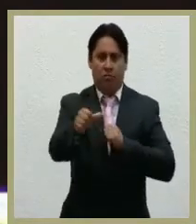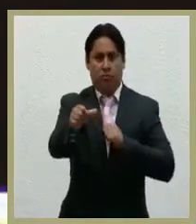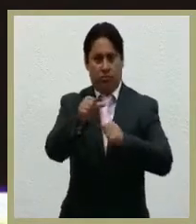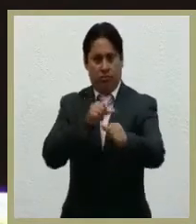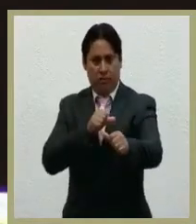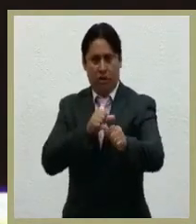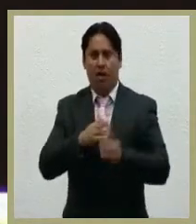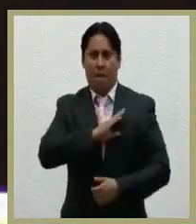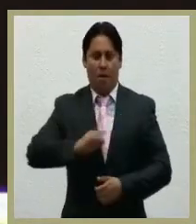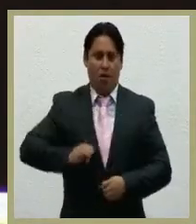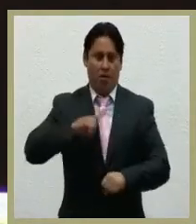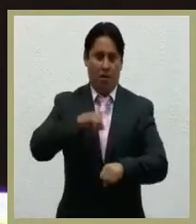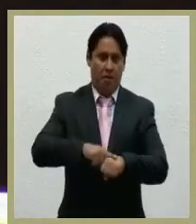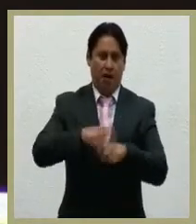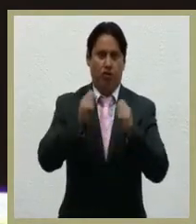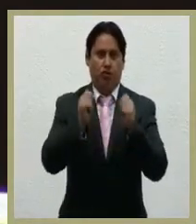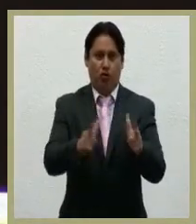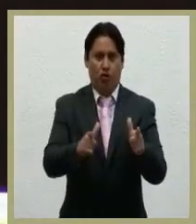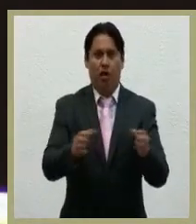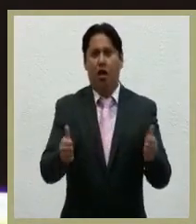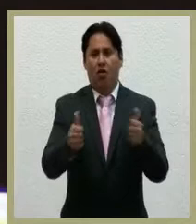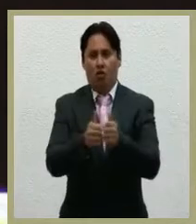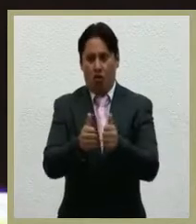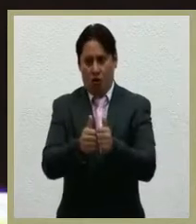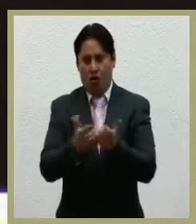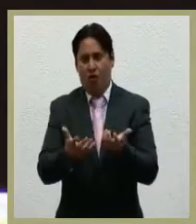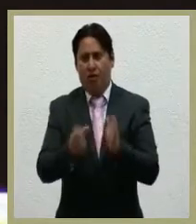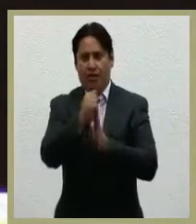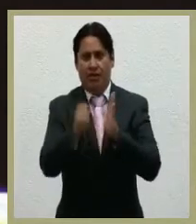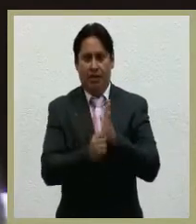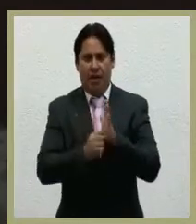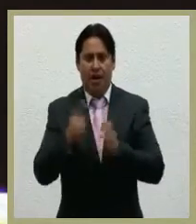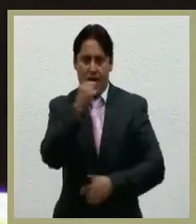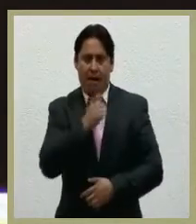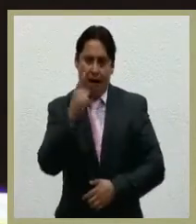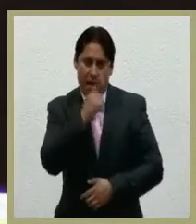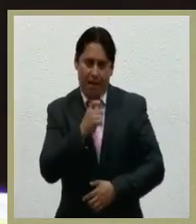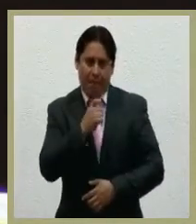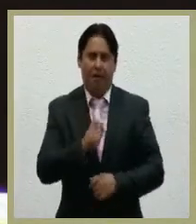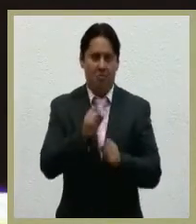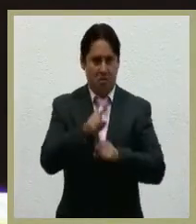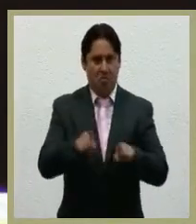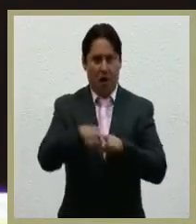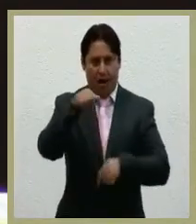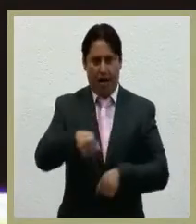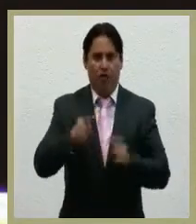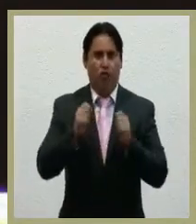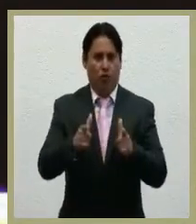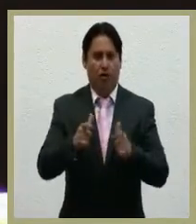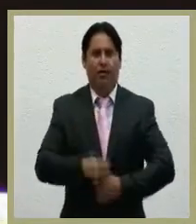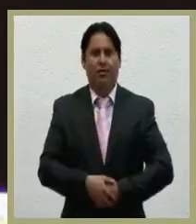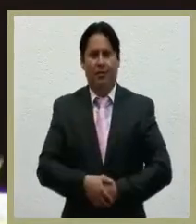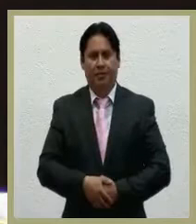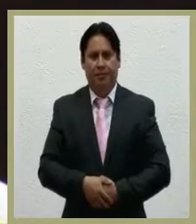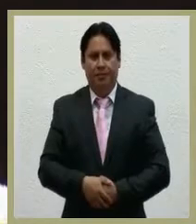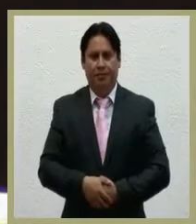el Ayuntamiento Constitucional de Tuxtla Gutiérrez, Chiapas y el Sistema Municipal de Agua Potable y Alcantarillado de Tuxtla Gutiérrez.